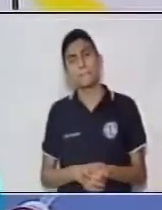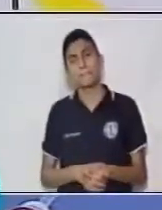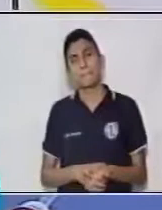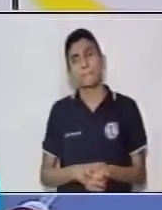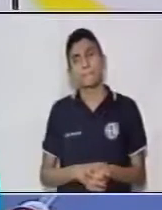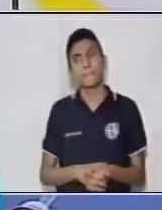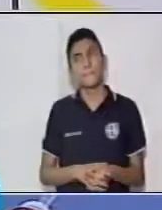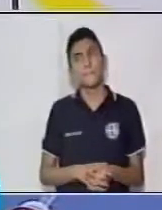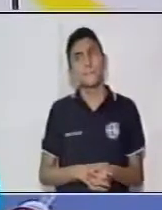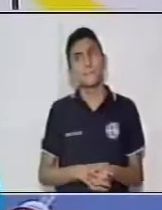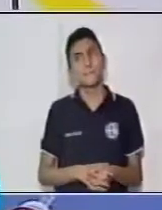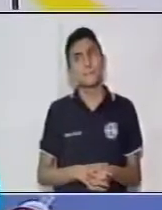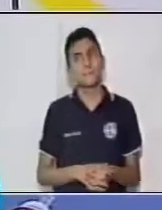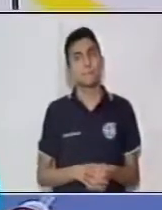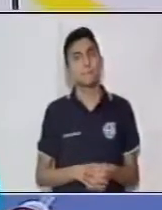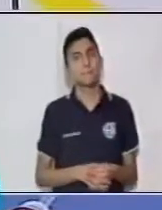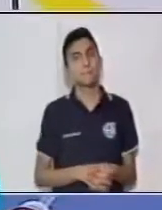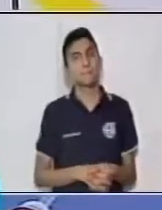quieras hacerlo.